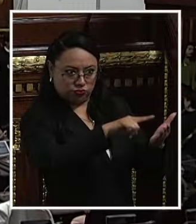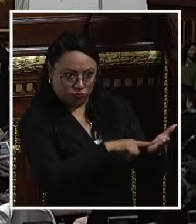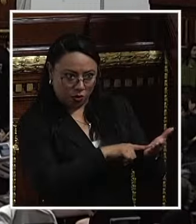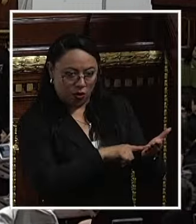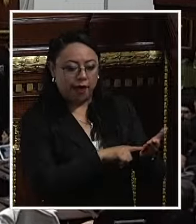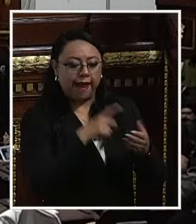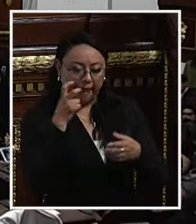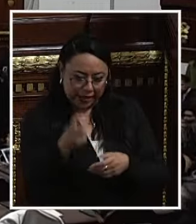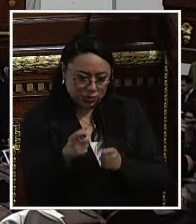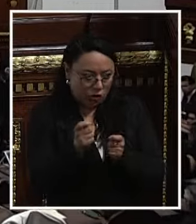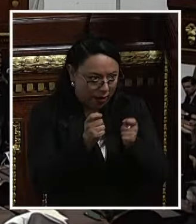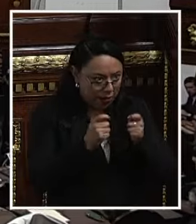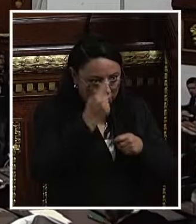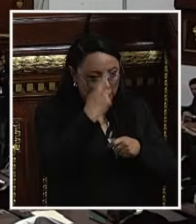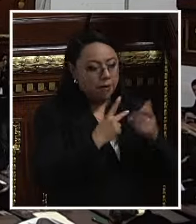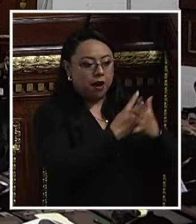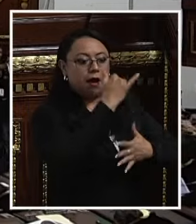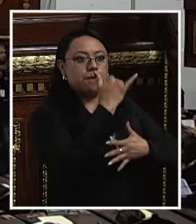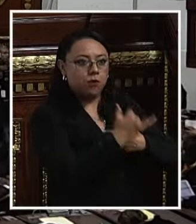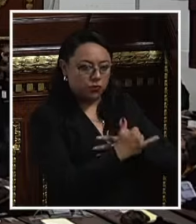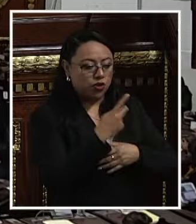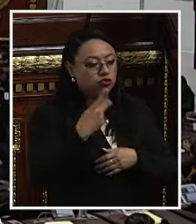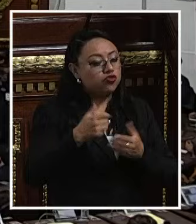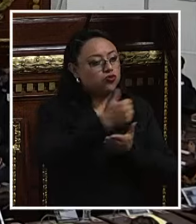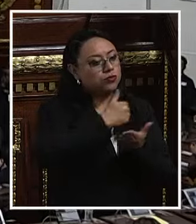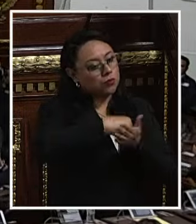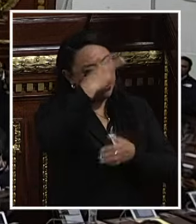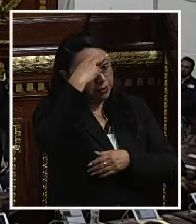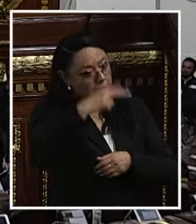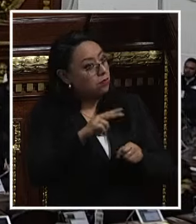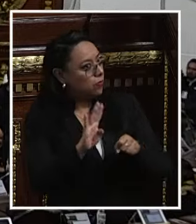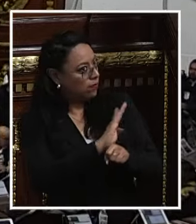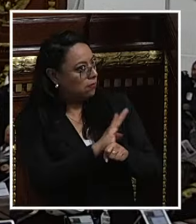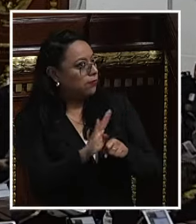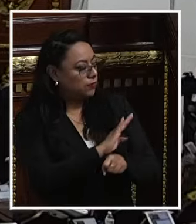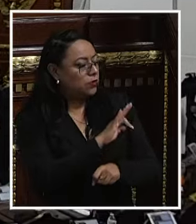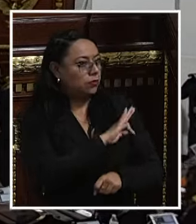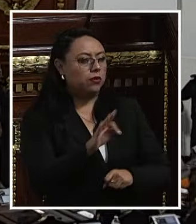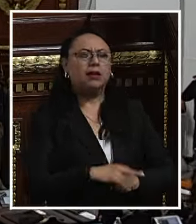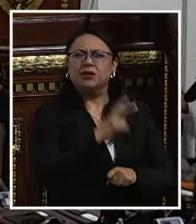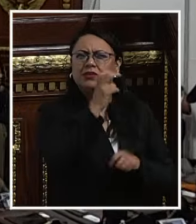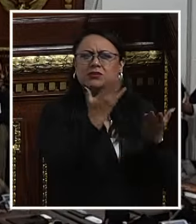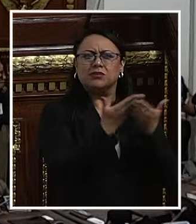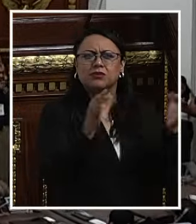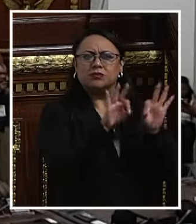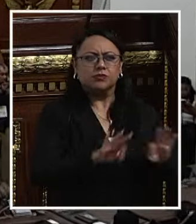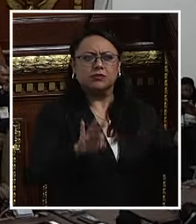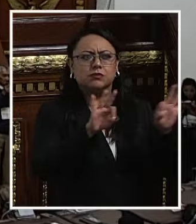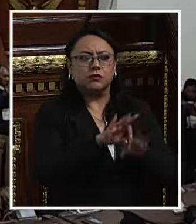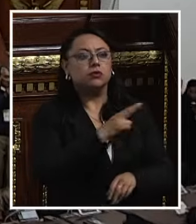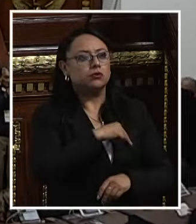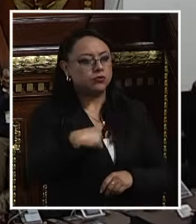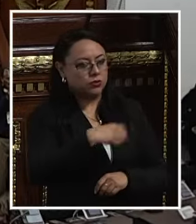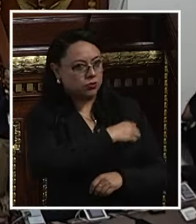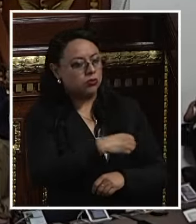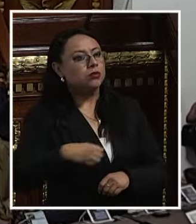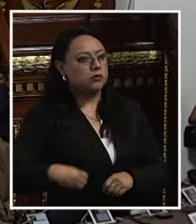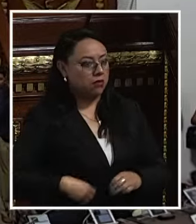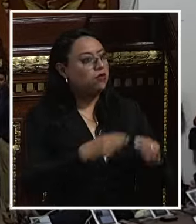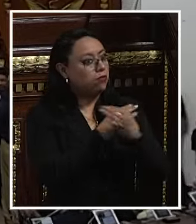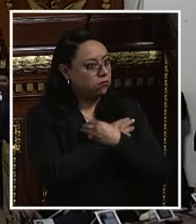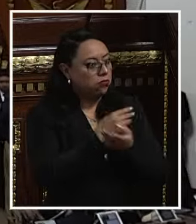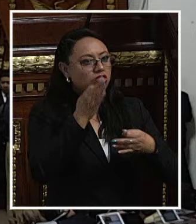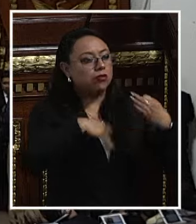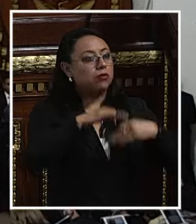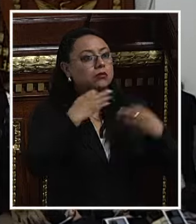de una legitimidad democrática muy amplia. Resulta, por tanto, una obligación moral de quienes